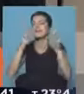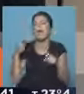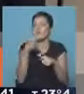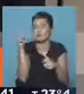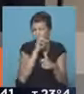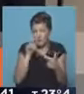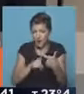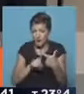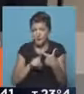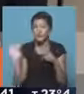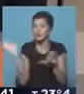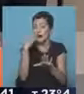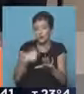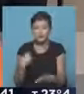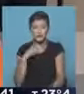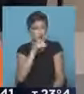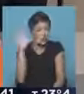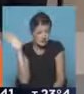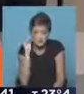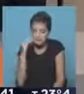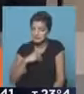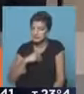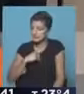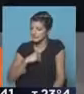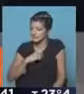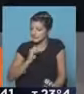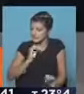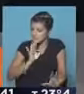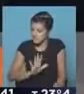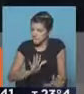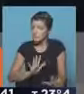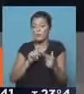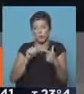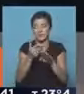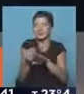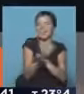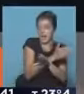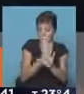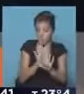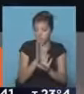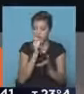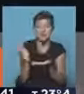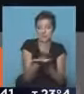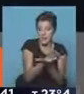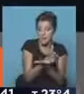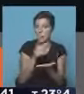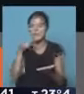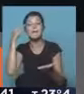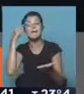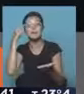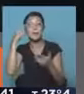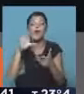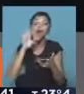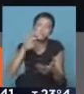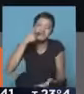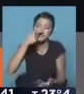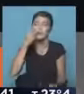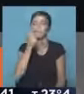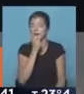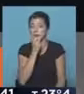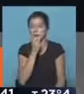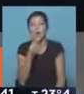sean todos los que nos desagrada lo que dices de la panza y dejas lo que puede llegar a ser algo interesante que bueno